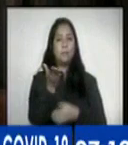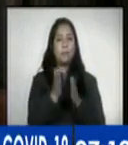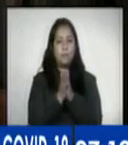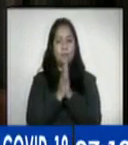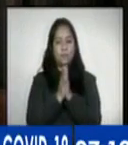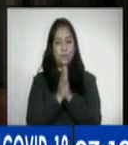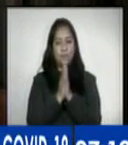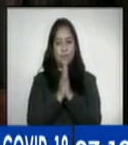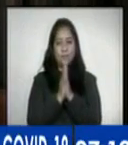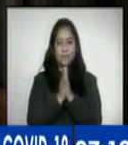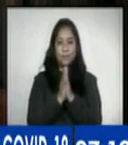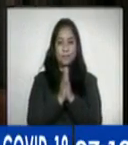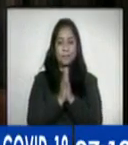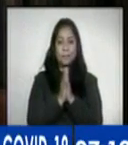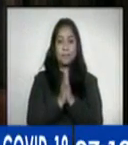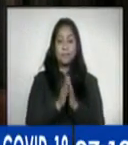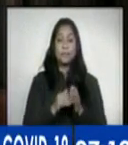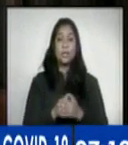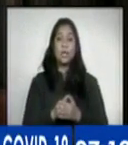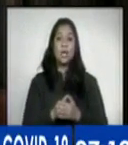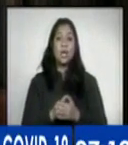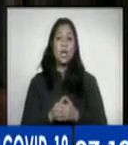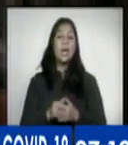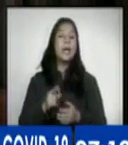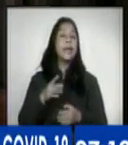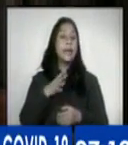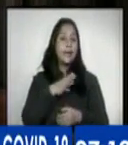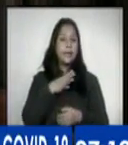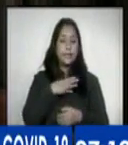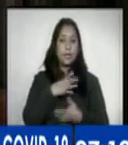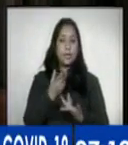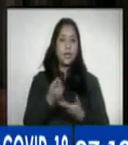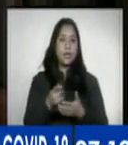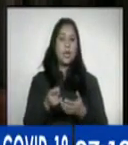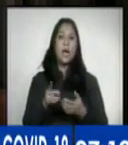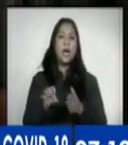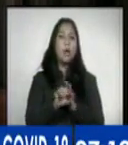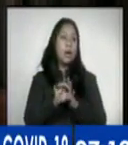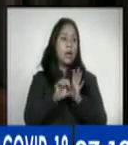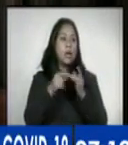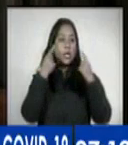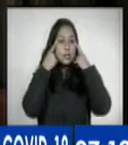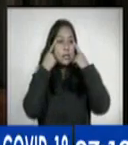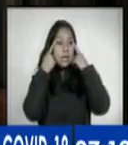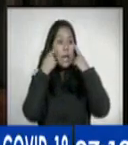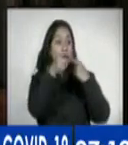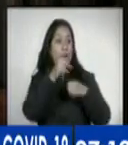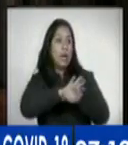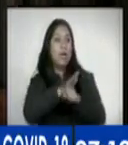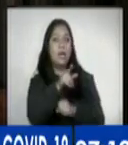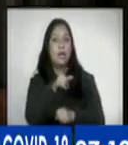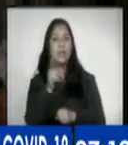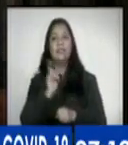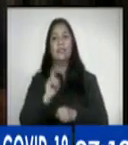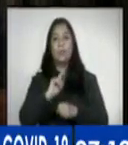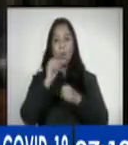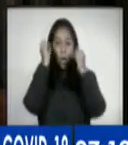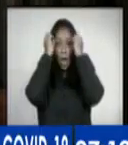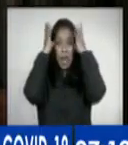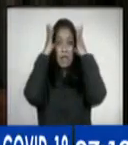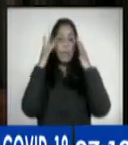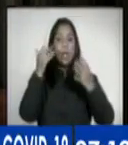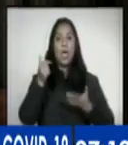favor. No todo el que tenga los ojos achinados tiene coronavirus. No todo el que sea un canche es un